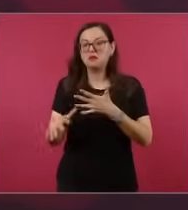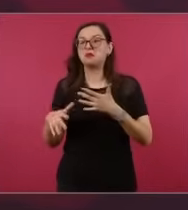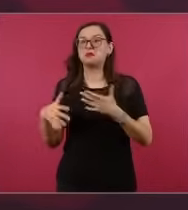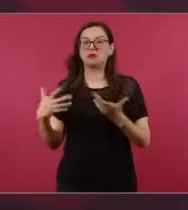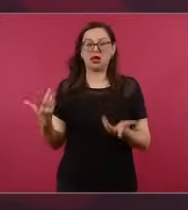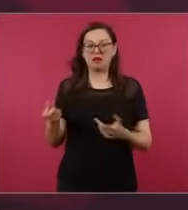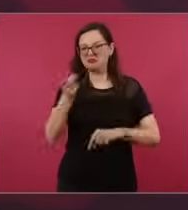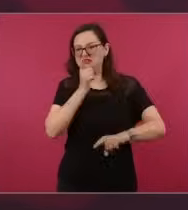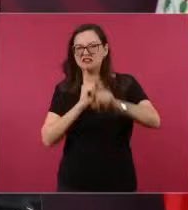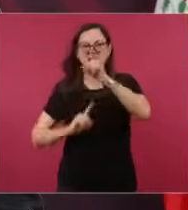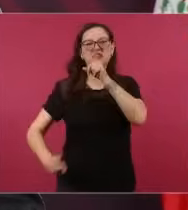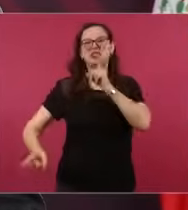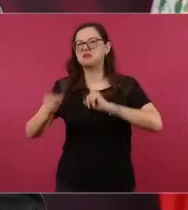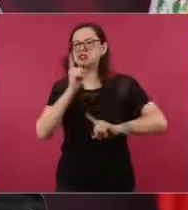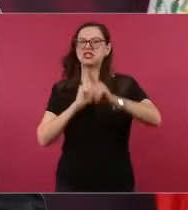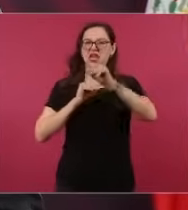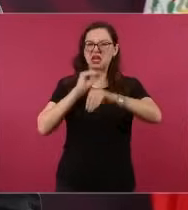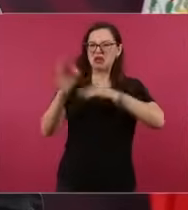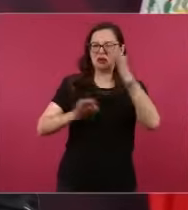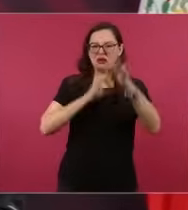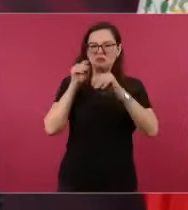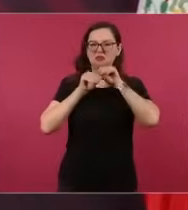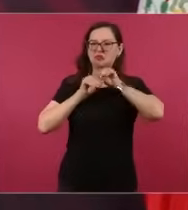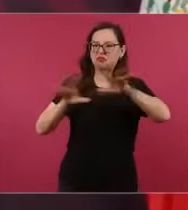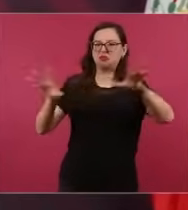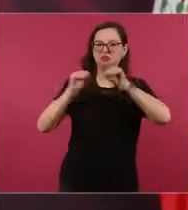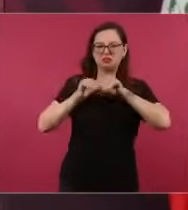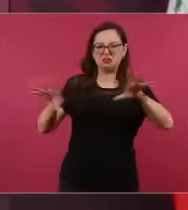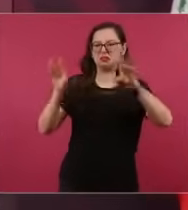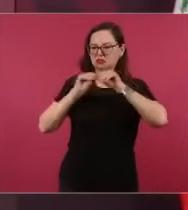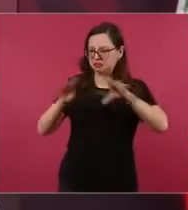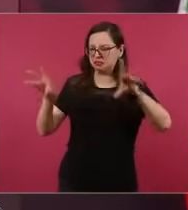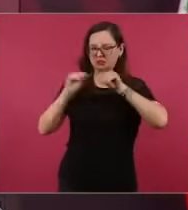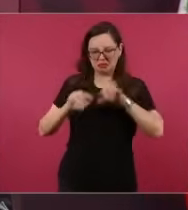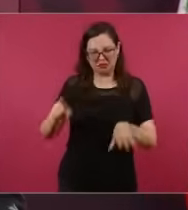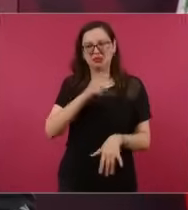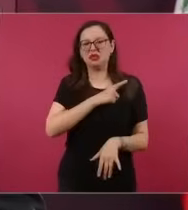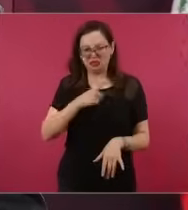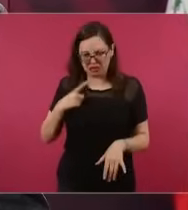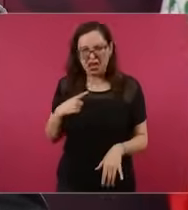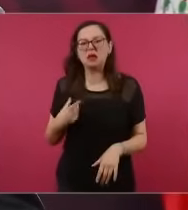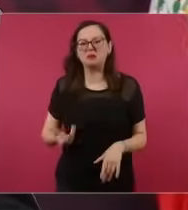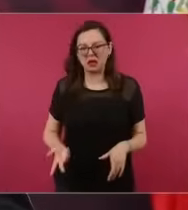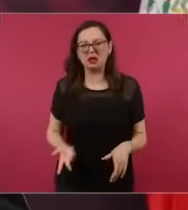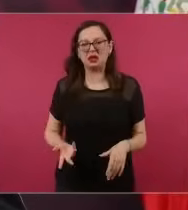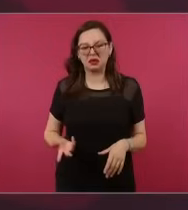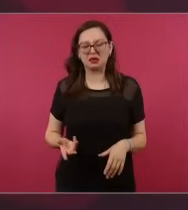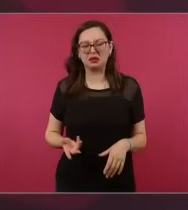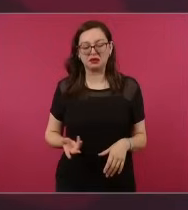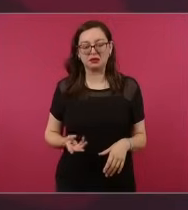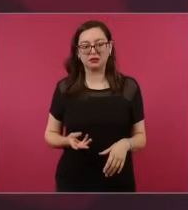con puras mentiras. La campaña tiene que ser de mentiras.